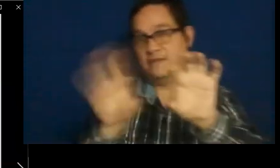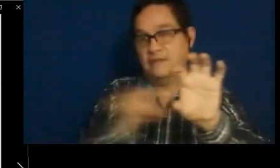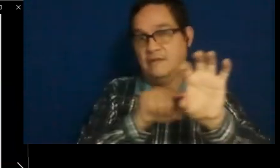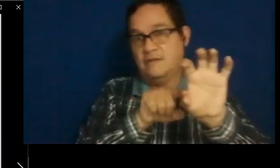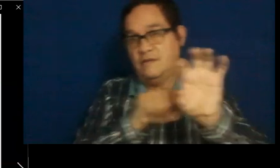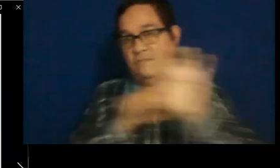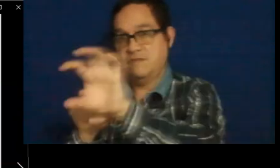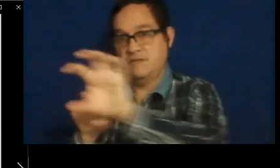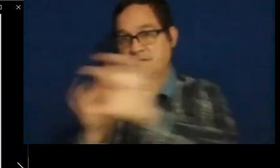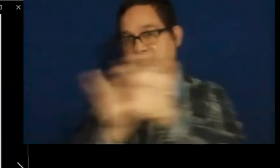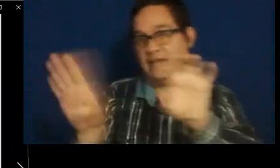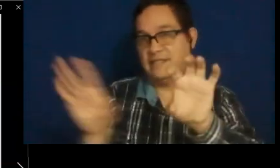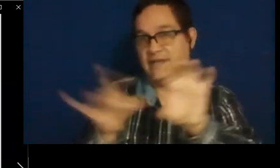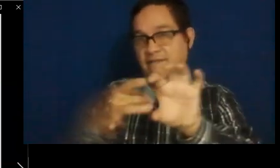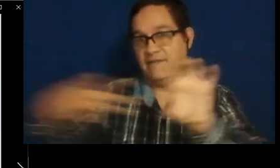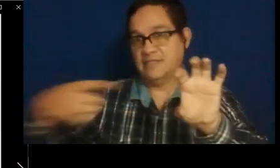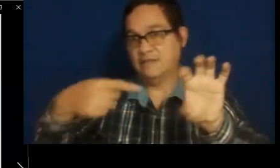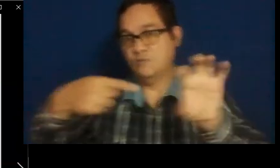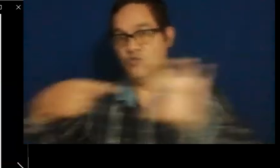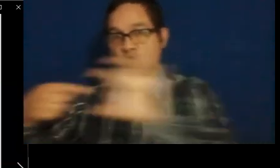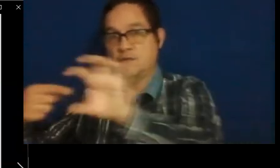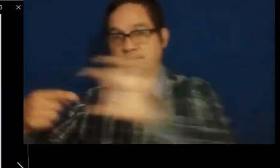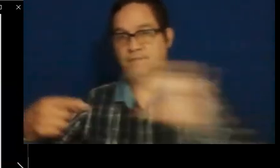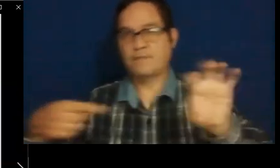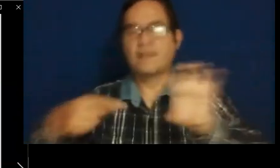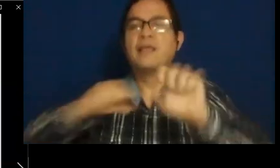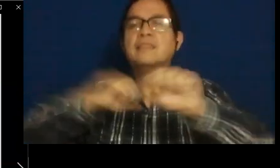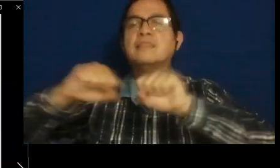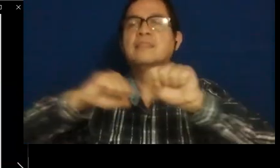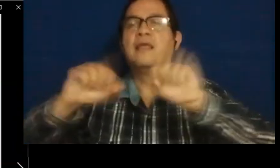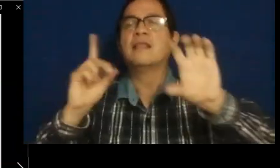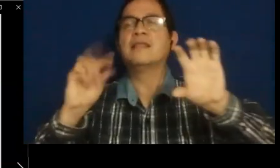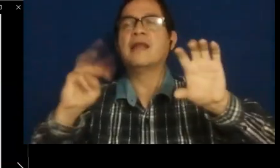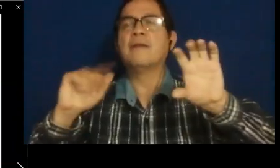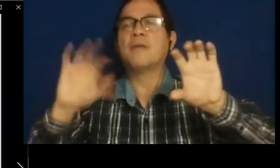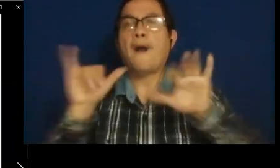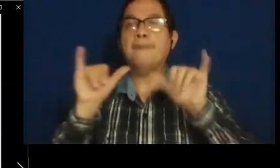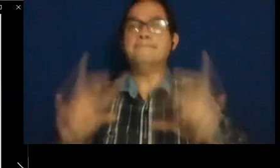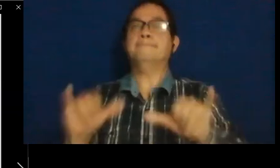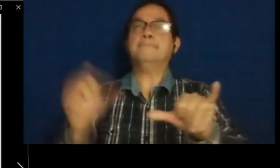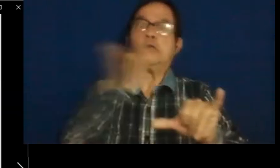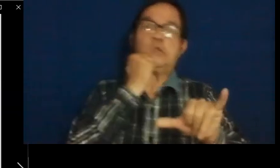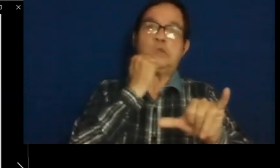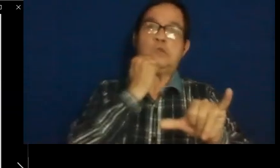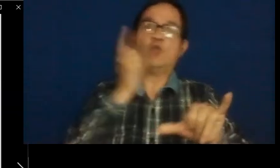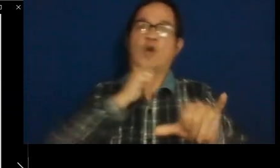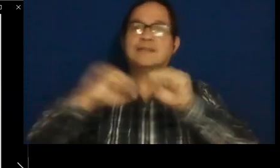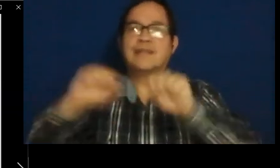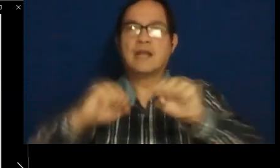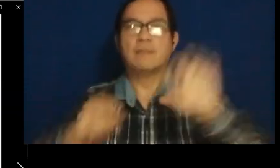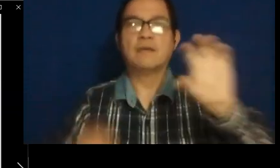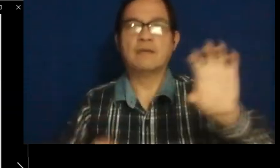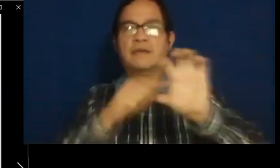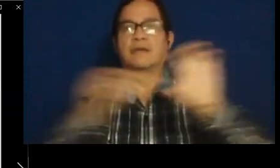movimiento. Recuerde que este montaje es dinámico, se está moviendo. Entonces, esta es mi primera fuerza y la vamos a denominar